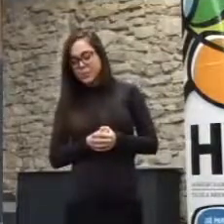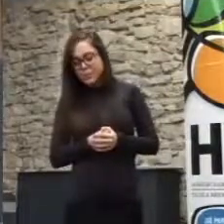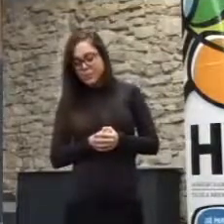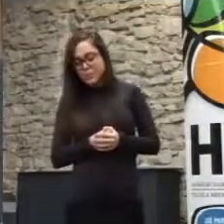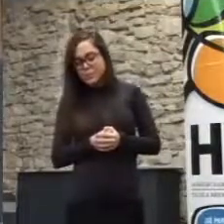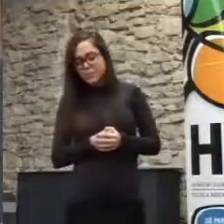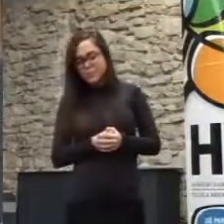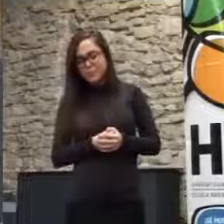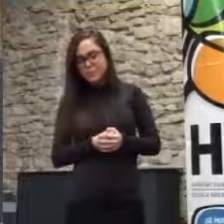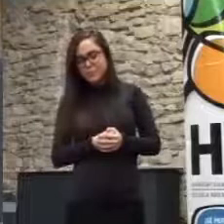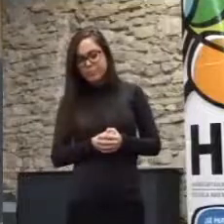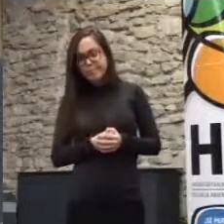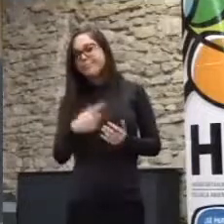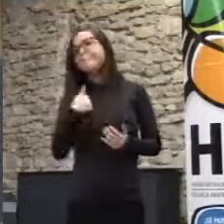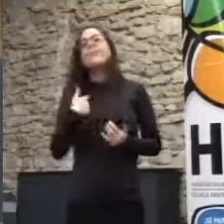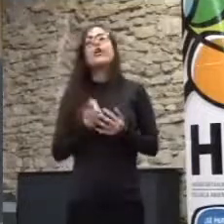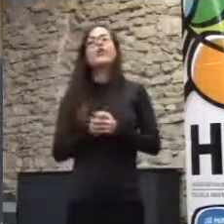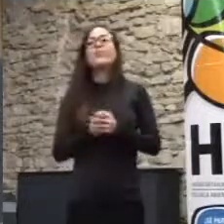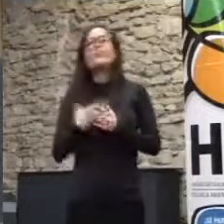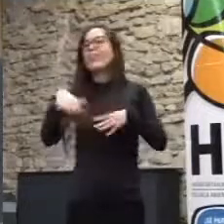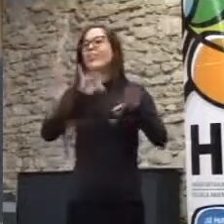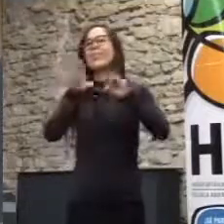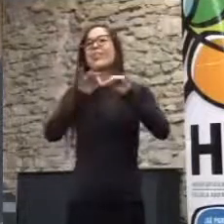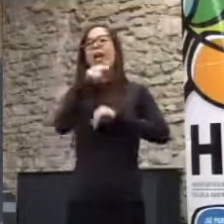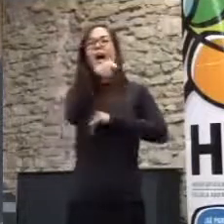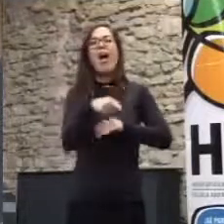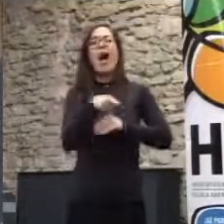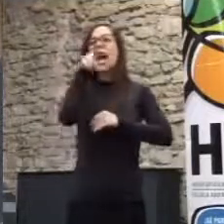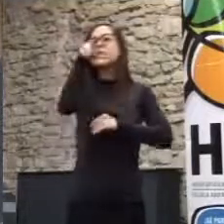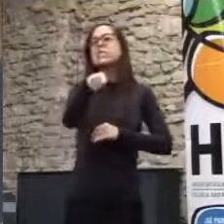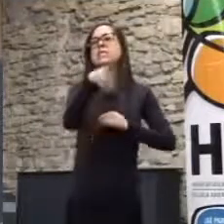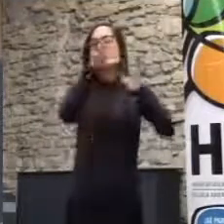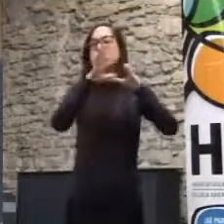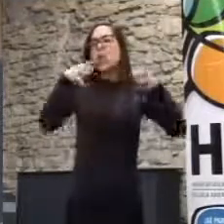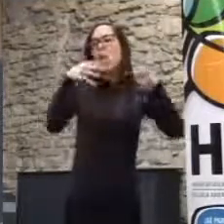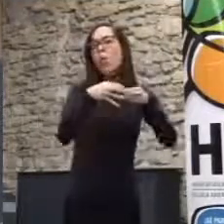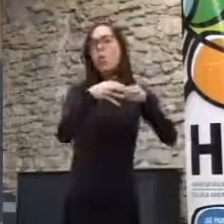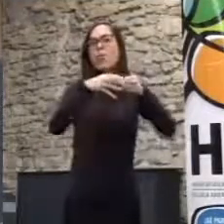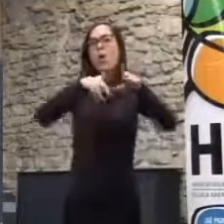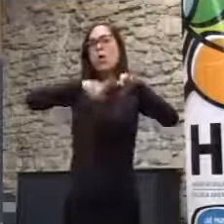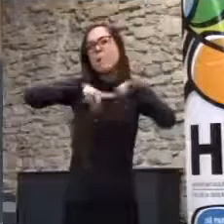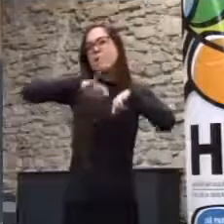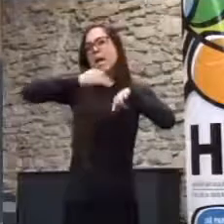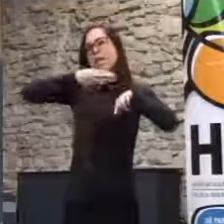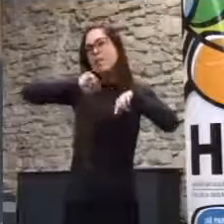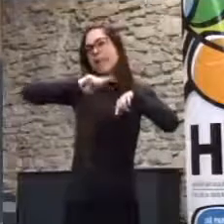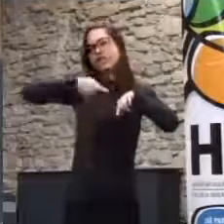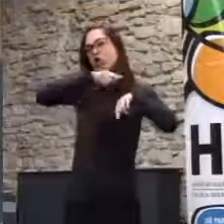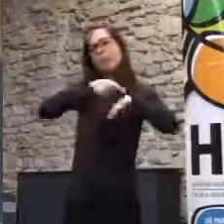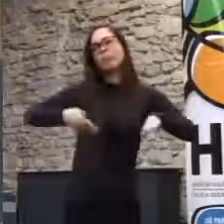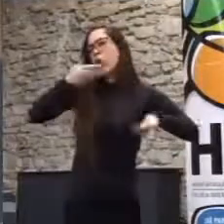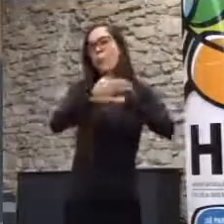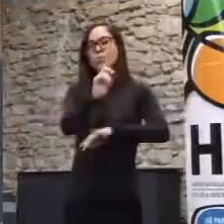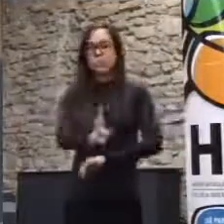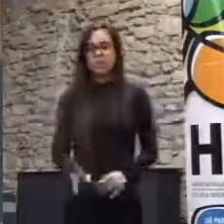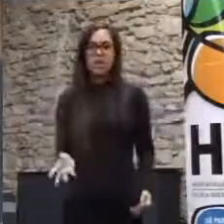que yo no decido si voy a la rueda de prensa de este colectivo local en función del IBEX. No quería decir eso. Yo por ahí no paso porque yo por